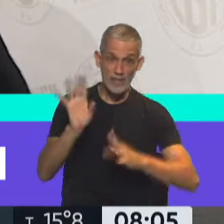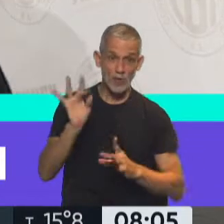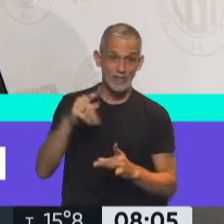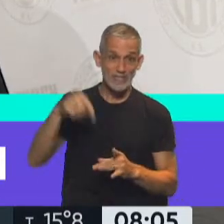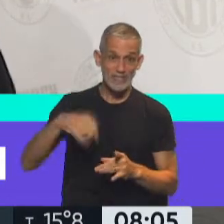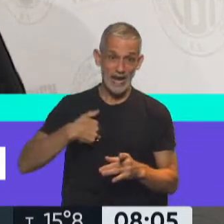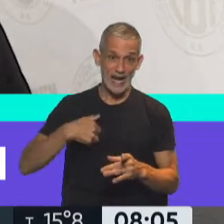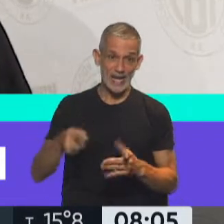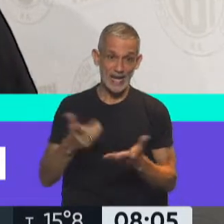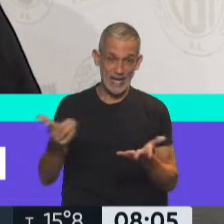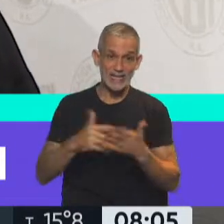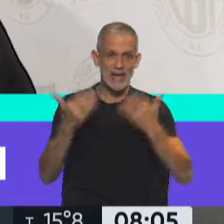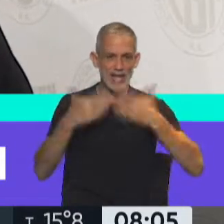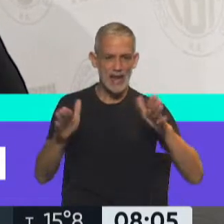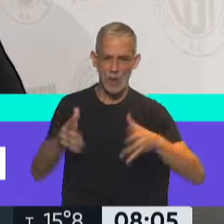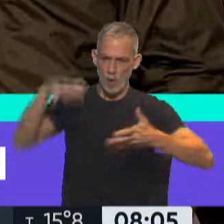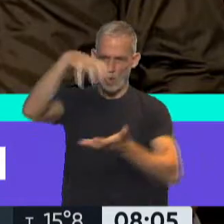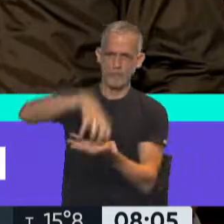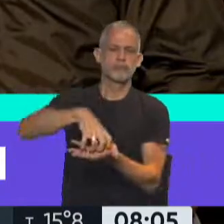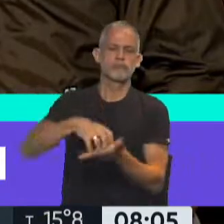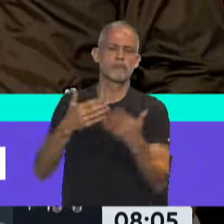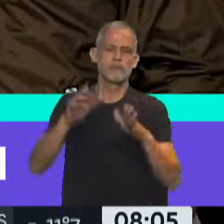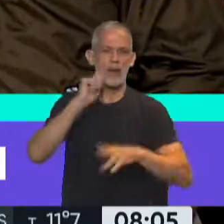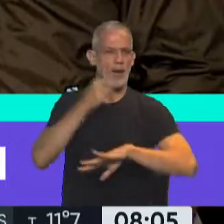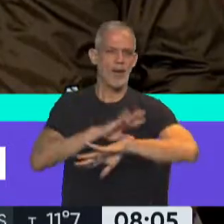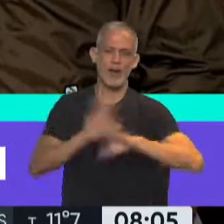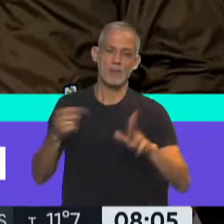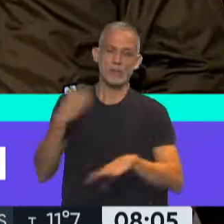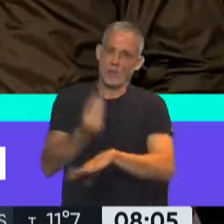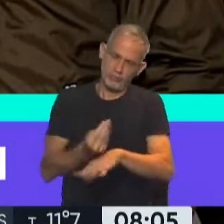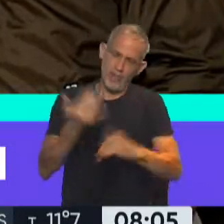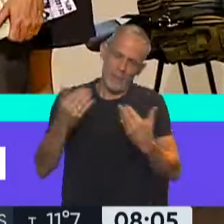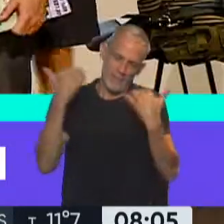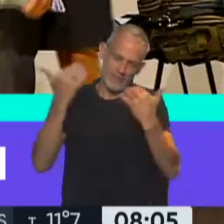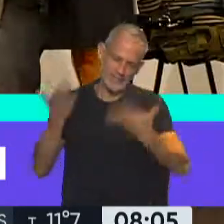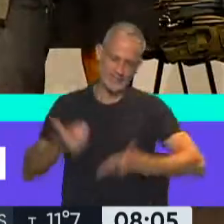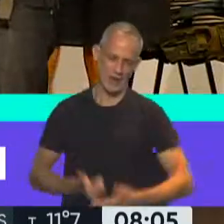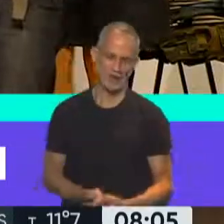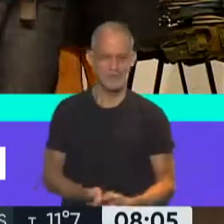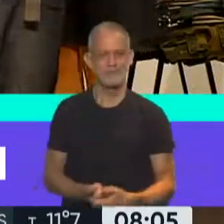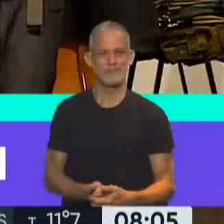el país, inaugurar esta sede hermosa, la verdad, tenemos que estar presentes para felicitarlo.